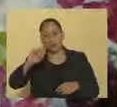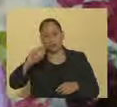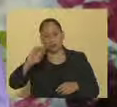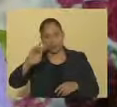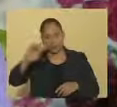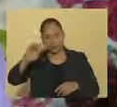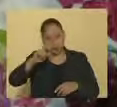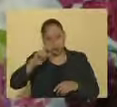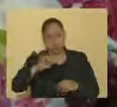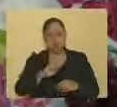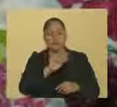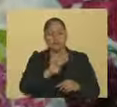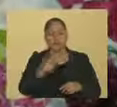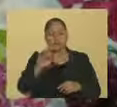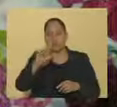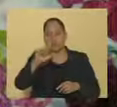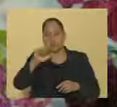www.usalo.df.gov.mx,